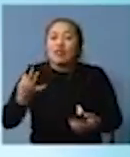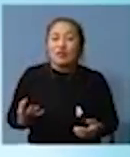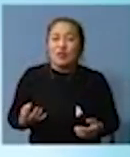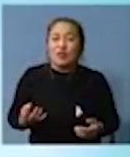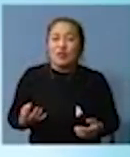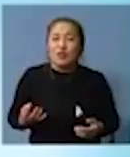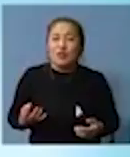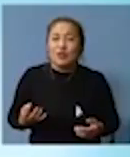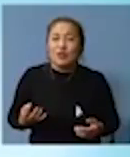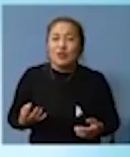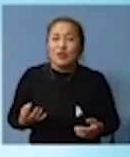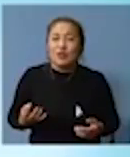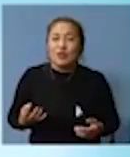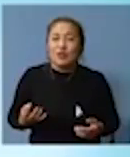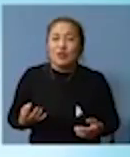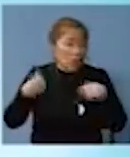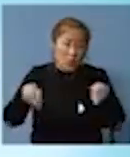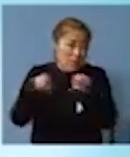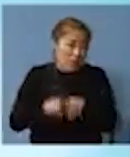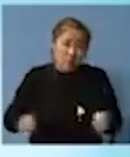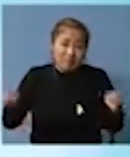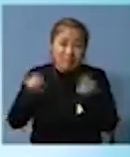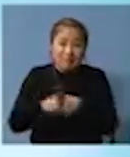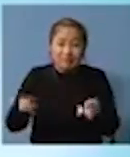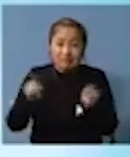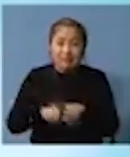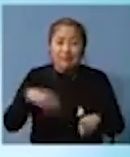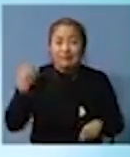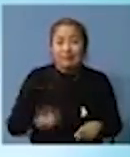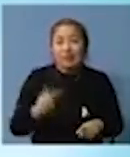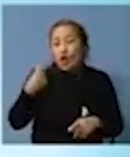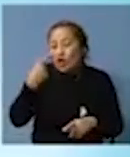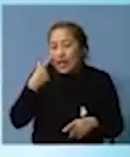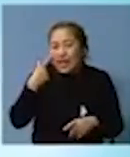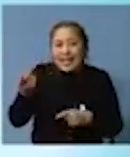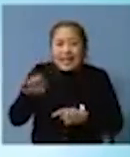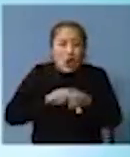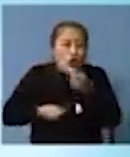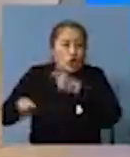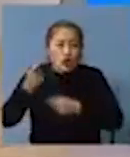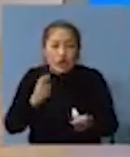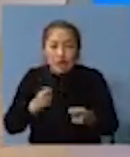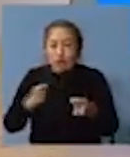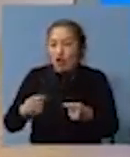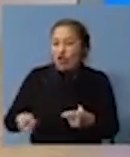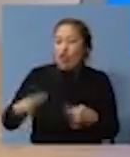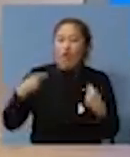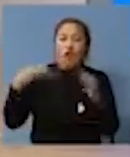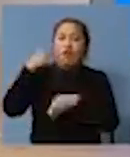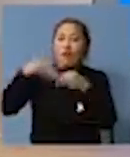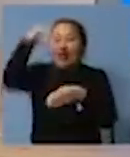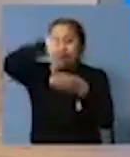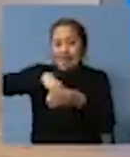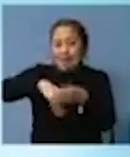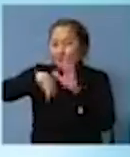son las mismas prácticas de siempre, que tienen Exacto. que ver con el clientelismo, con el nepotismo, con poner a mis familiares